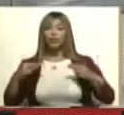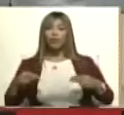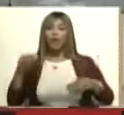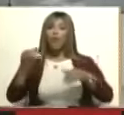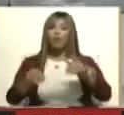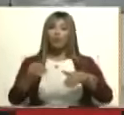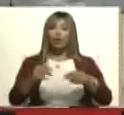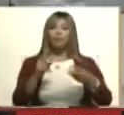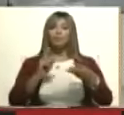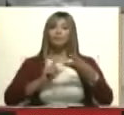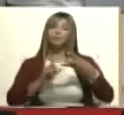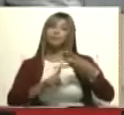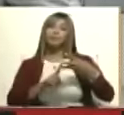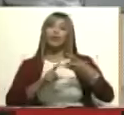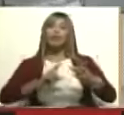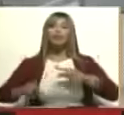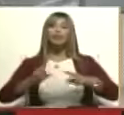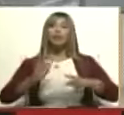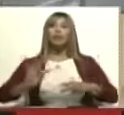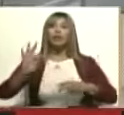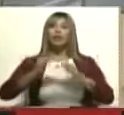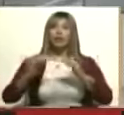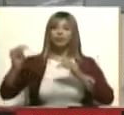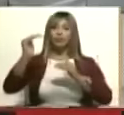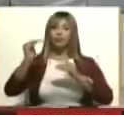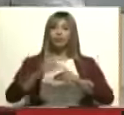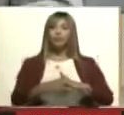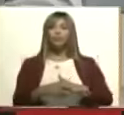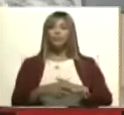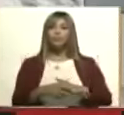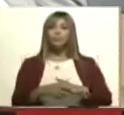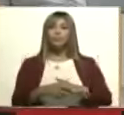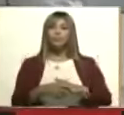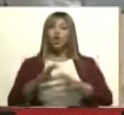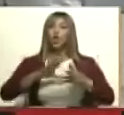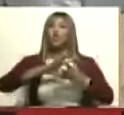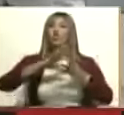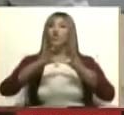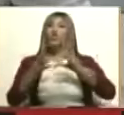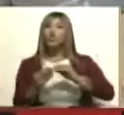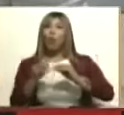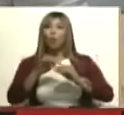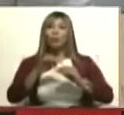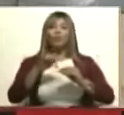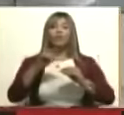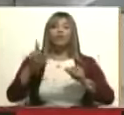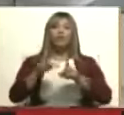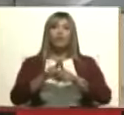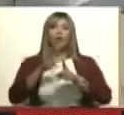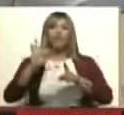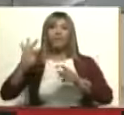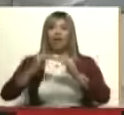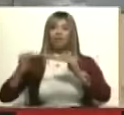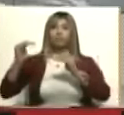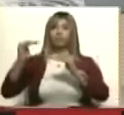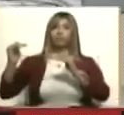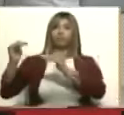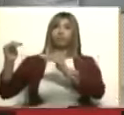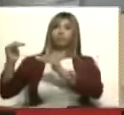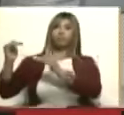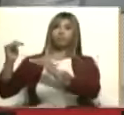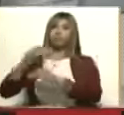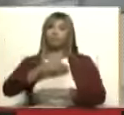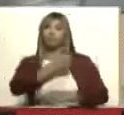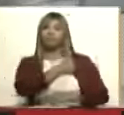votar, la Dirección de Fiscalías Superiores, con todos los fiscales superiores de Venezuela. Entonces,